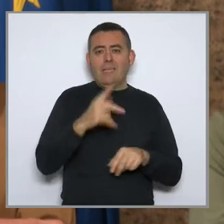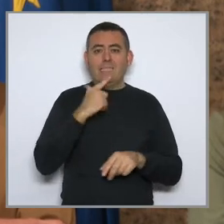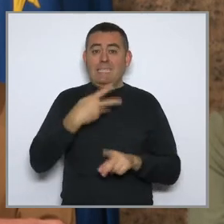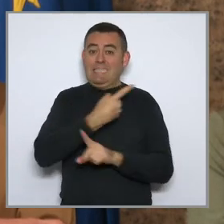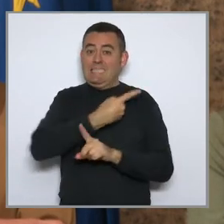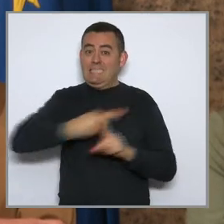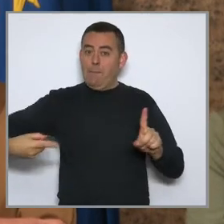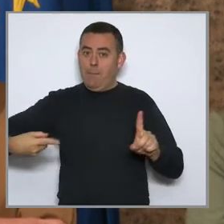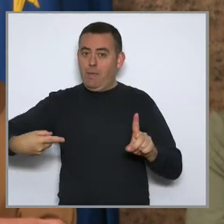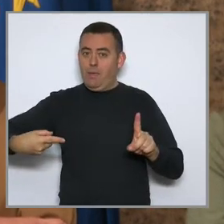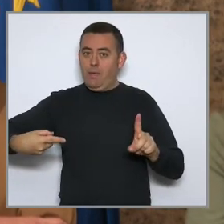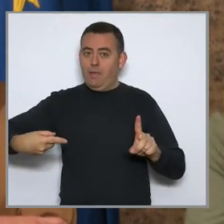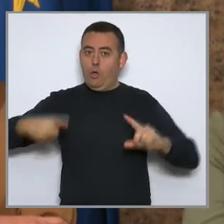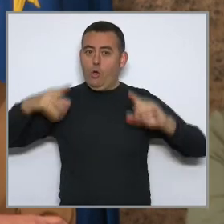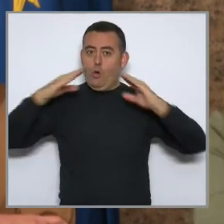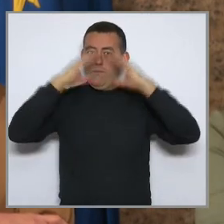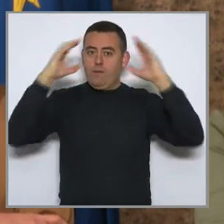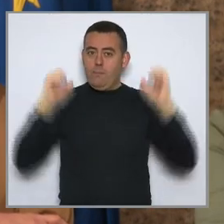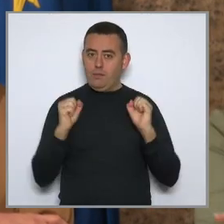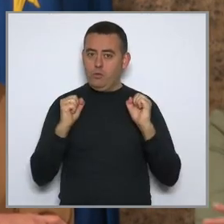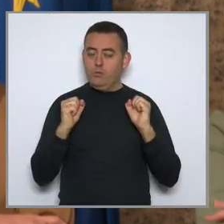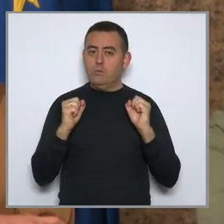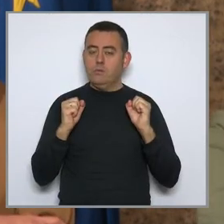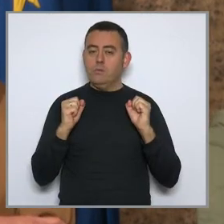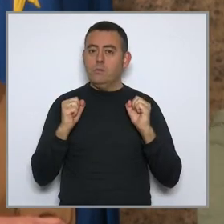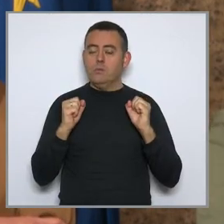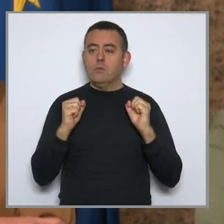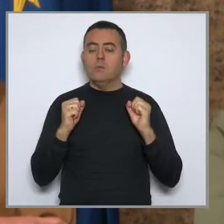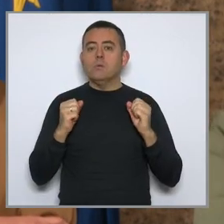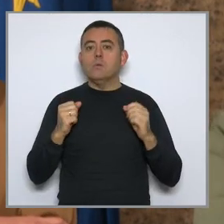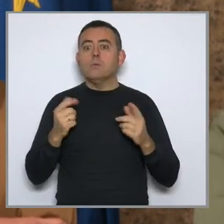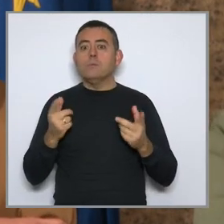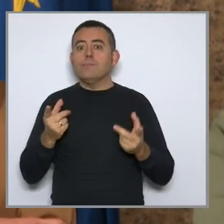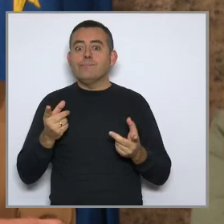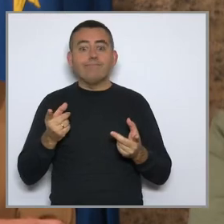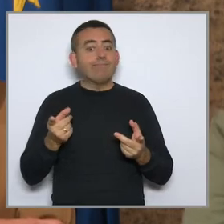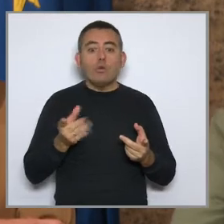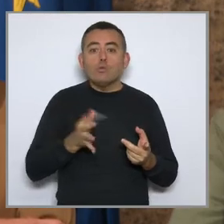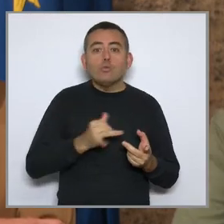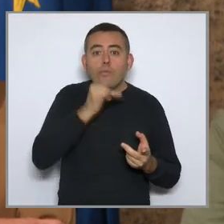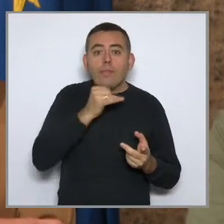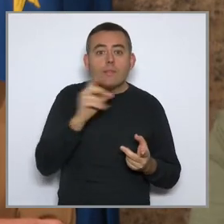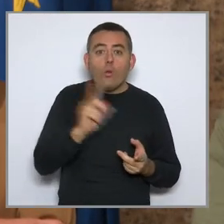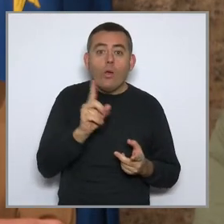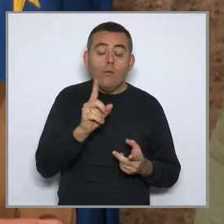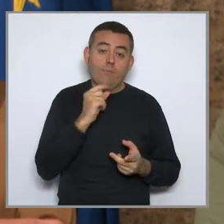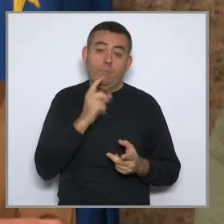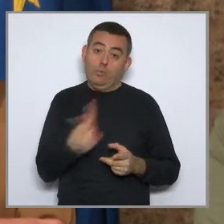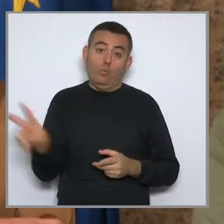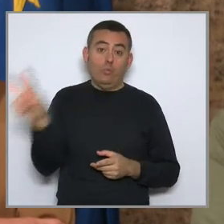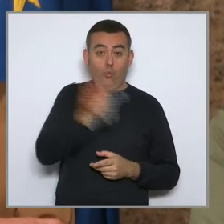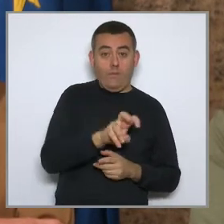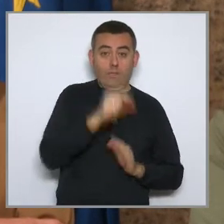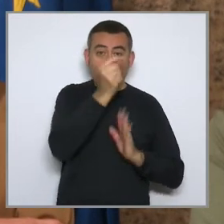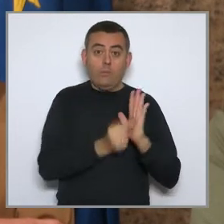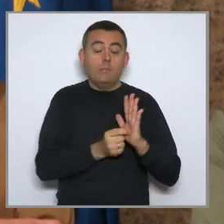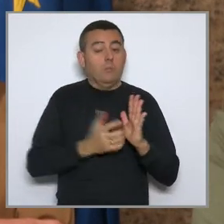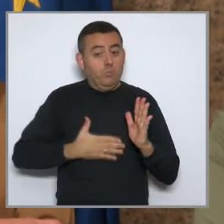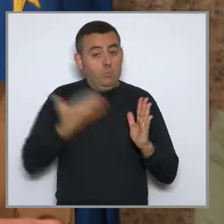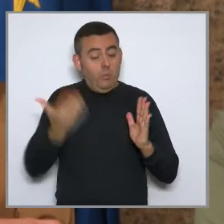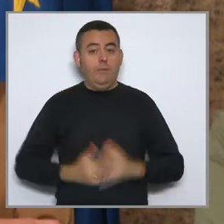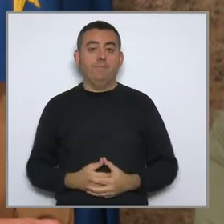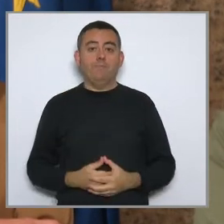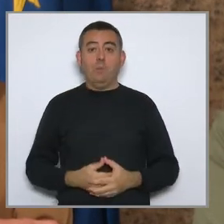son suficientes, pues habrá que abordar nuevas. Lo que es fundamental en cualquier caso es el cumplimiento estricto de las restricciones